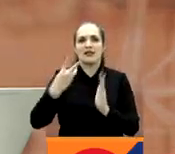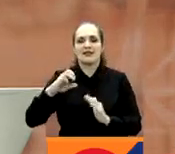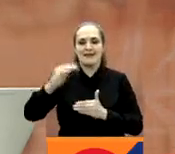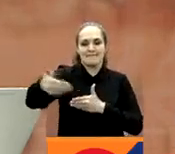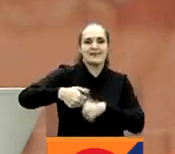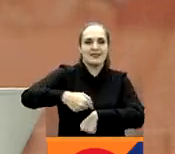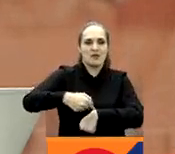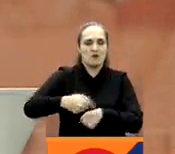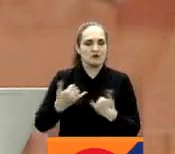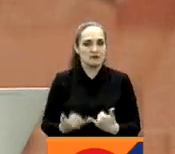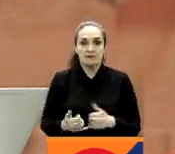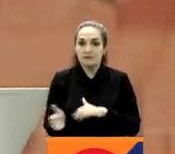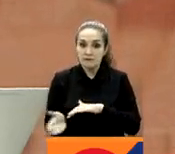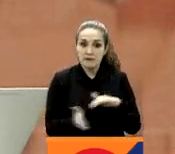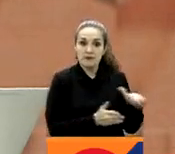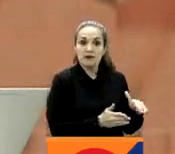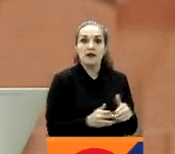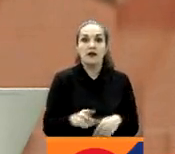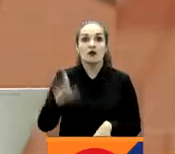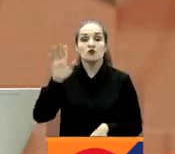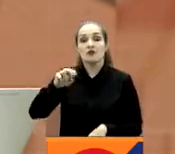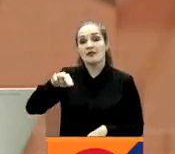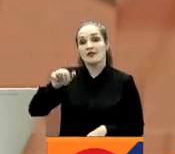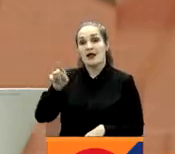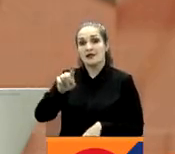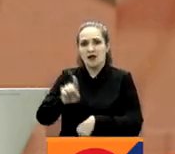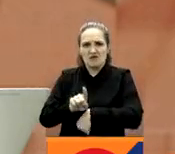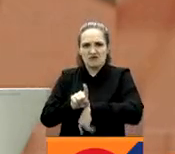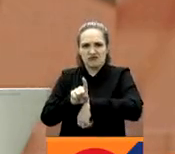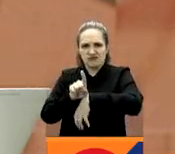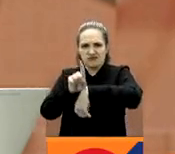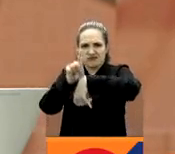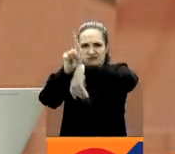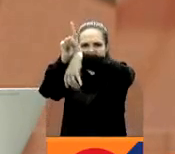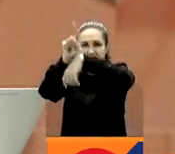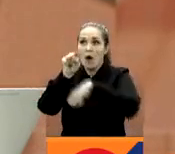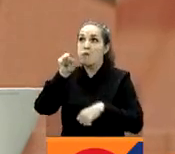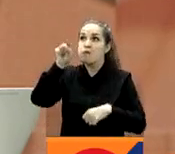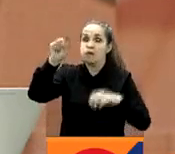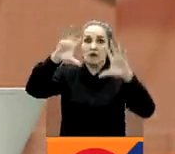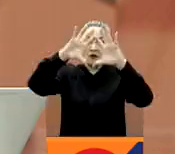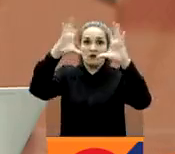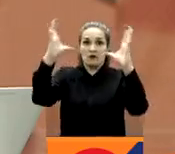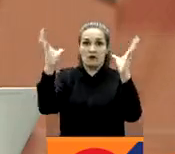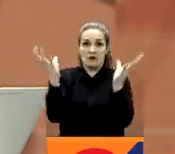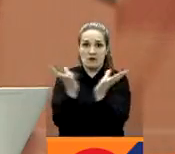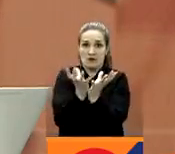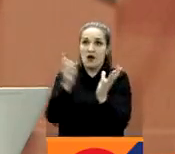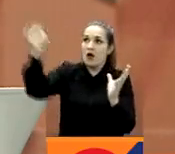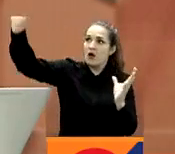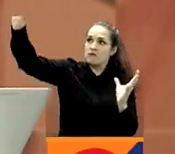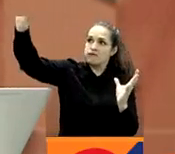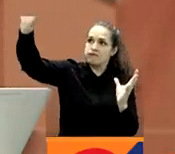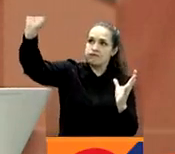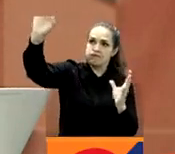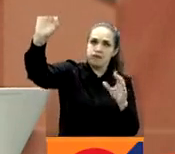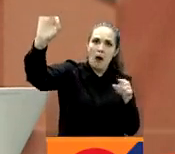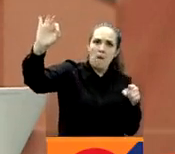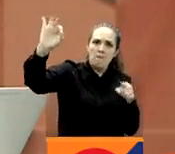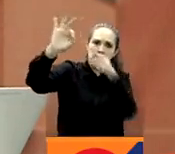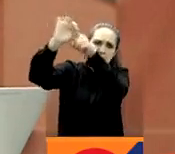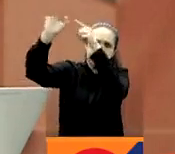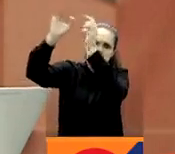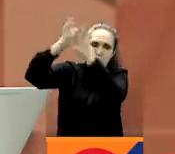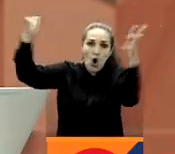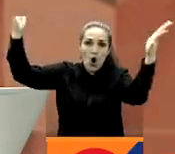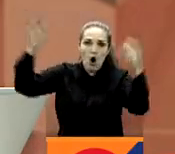y la nasa lanzó una misión para estrellar deliberadamente una nave espacial contra un asteroide un ensayo para ello es necesario en caso de